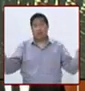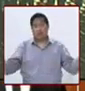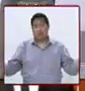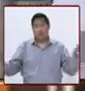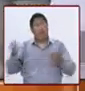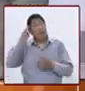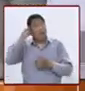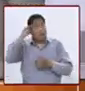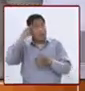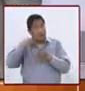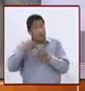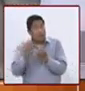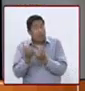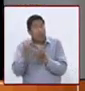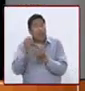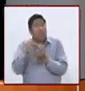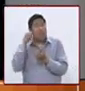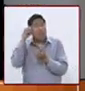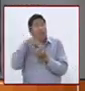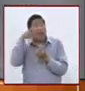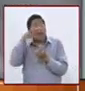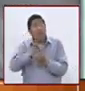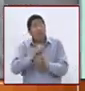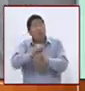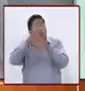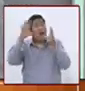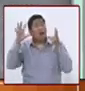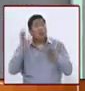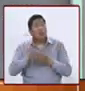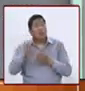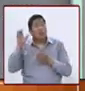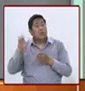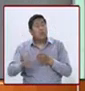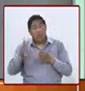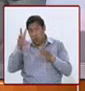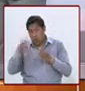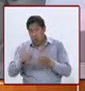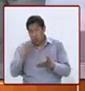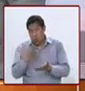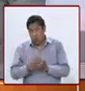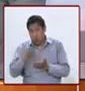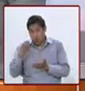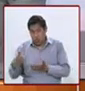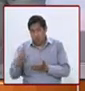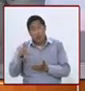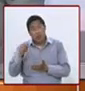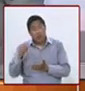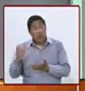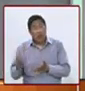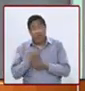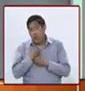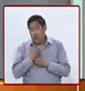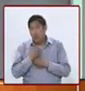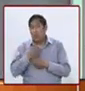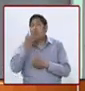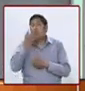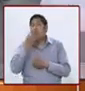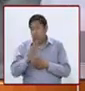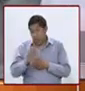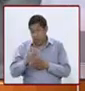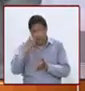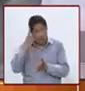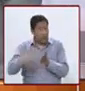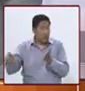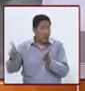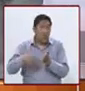Para ellos la piedra mágica, supuestamente que va a hacer milagros y que va a cumplir y que si no les compras o no te llevas, simplemente te va a ir mal. Te